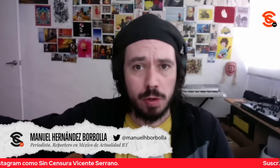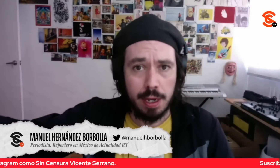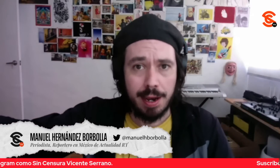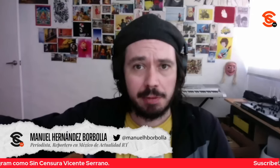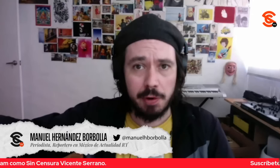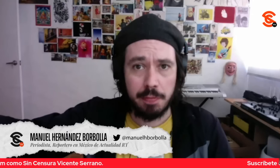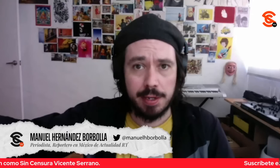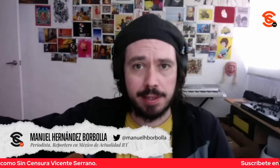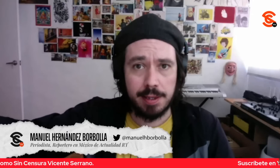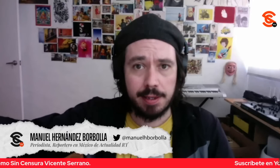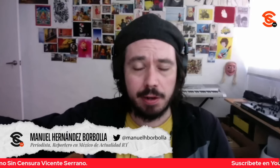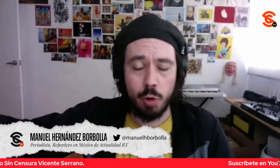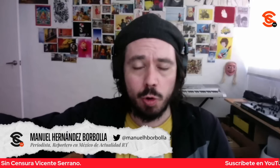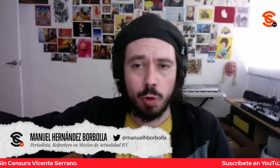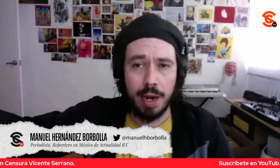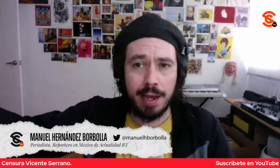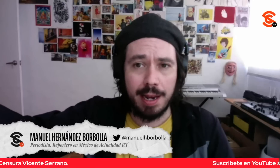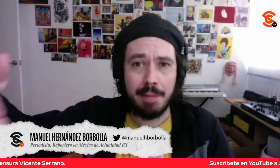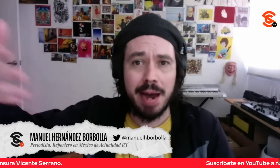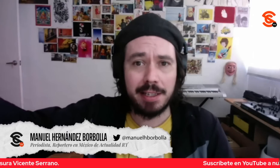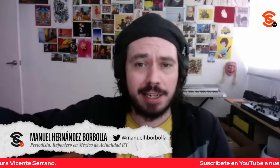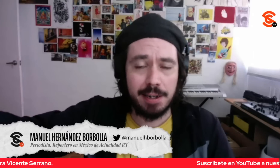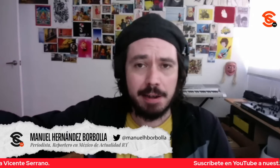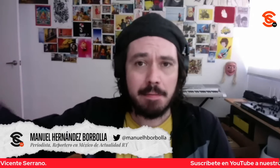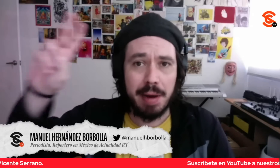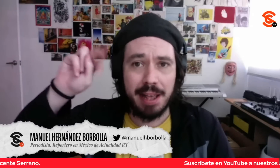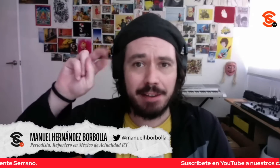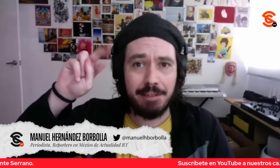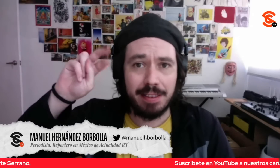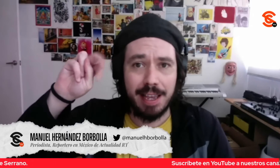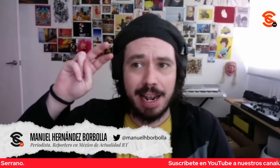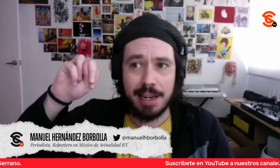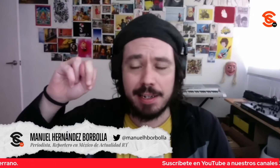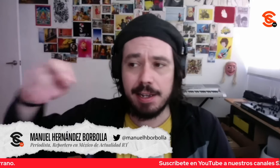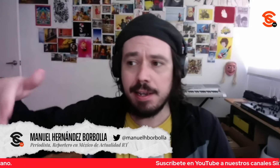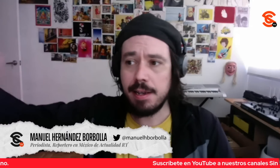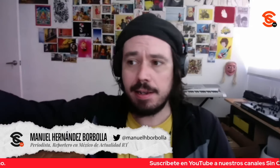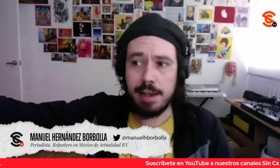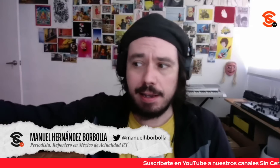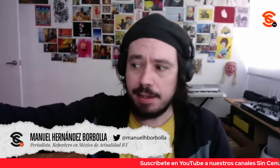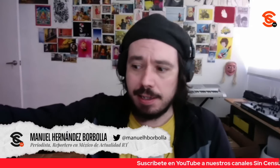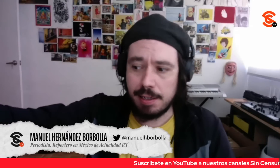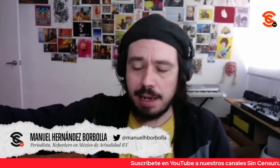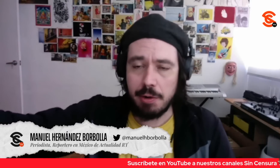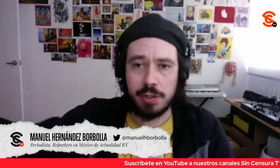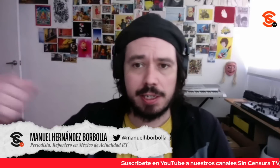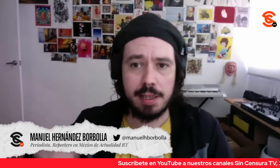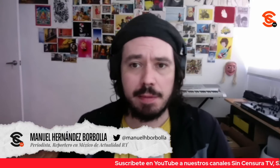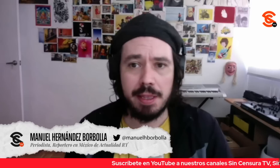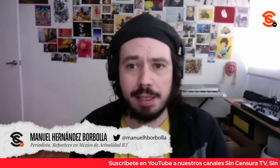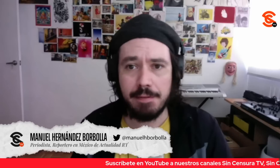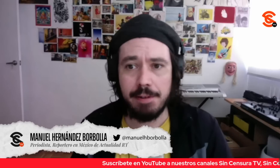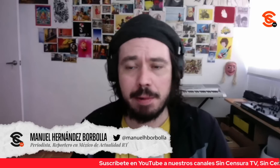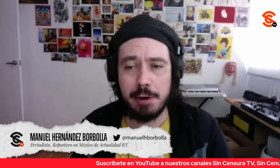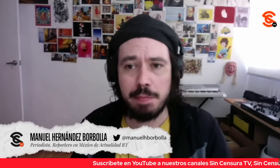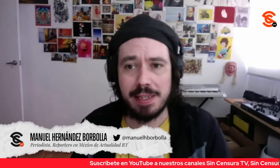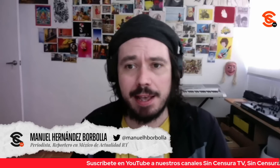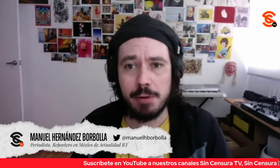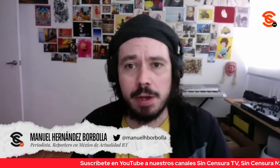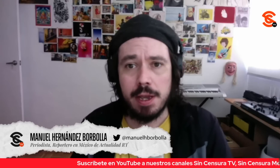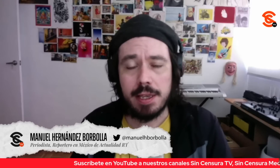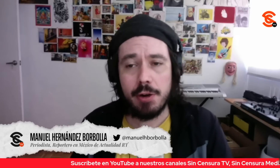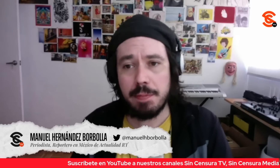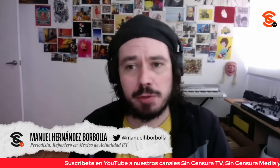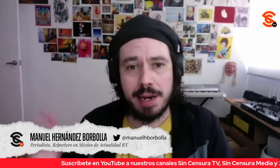respaldó las propuestas o la marcha para defender al INE que se celebró recientemente en febrero